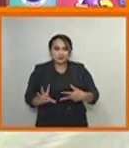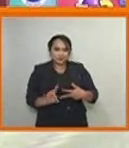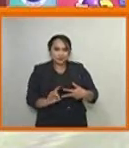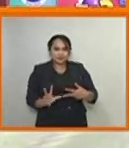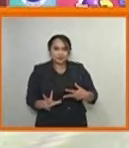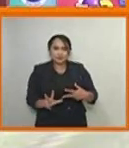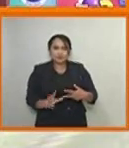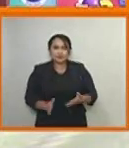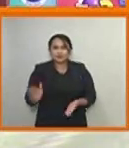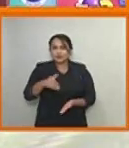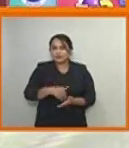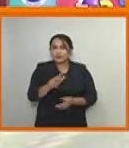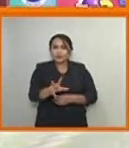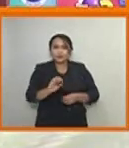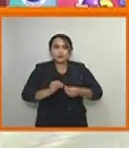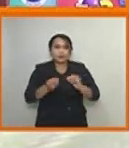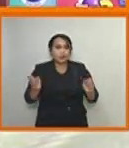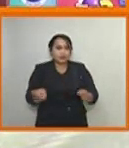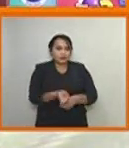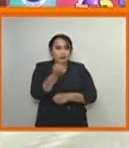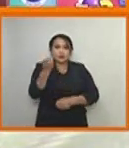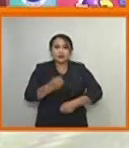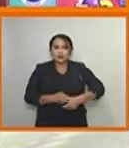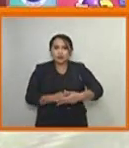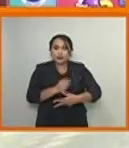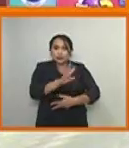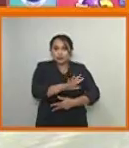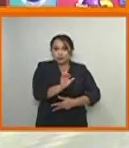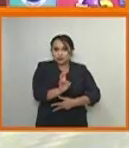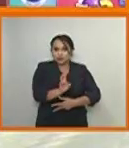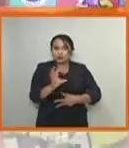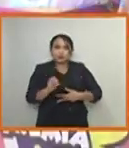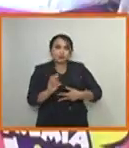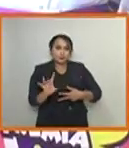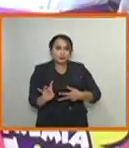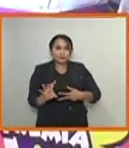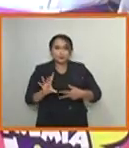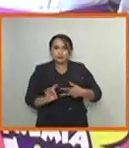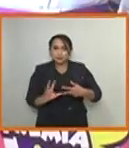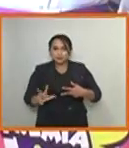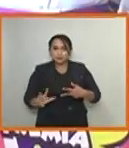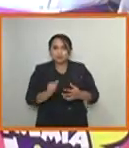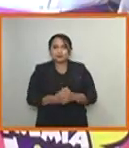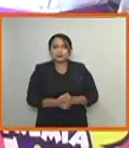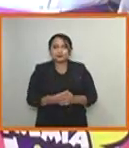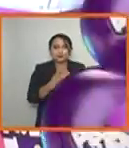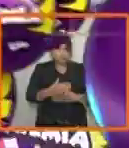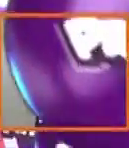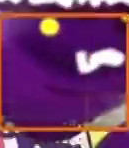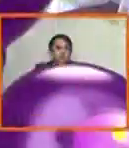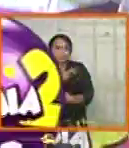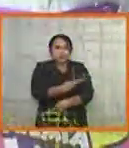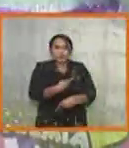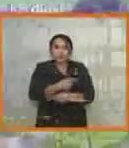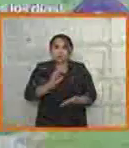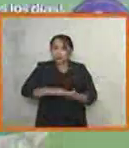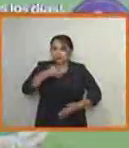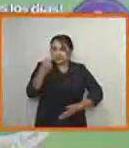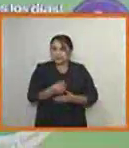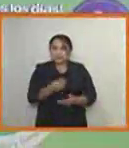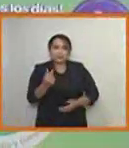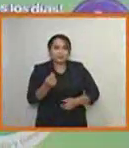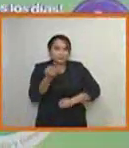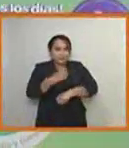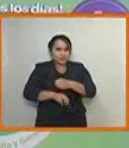83, con gusto reitero los tres números ganadores, 57, 08 y 83. Continuamos la diversión multiplicando tu dinero